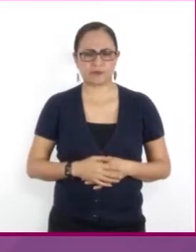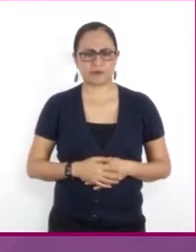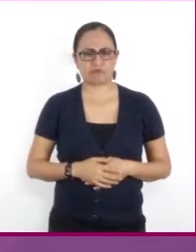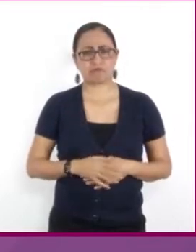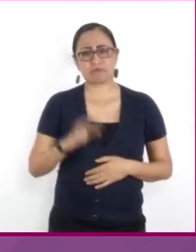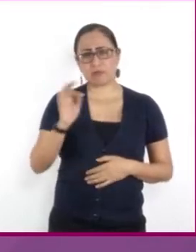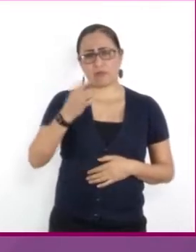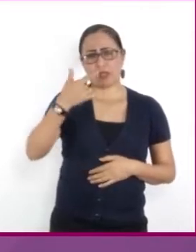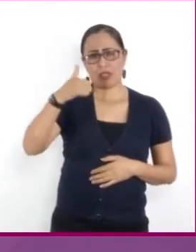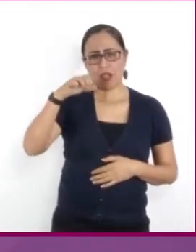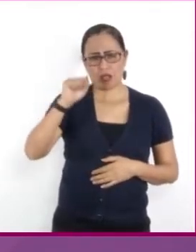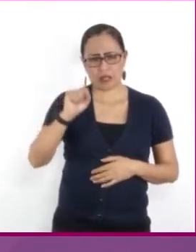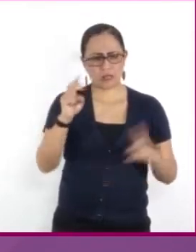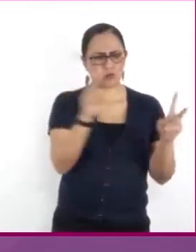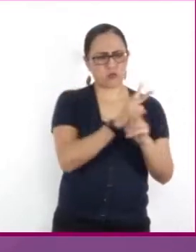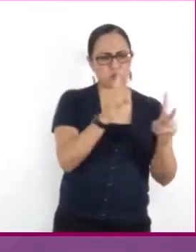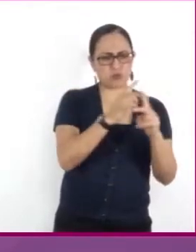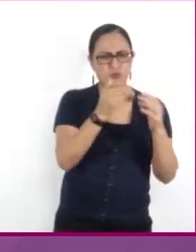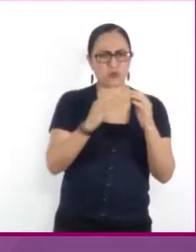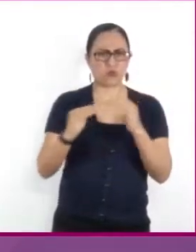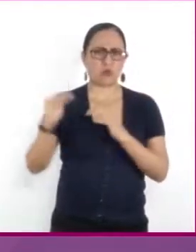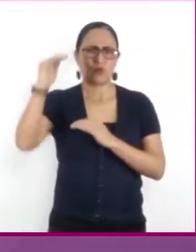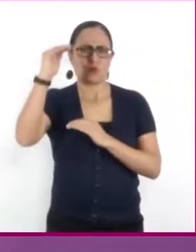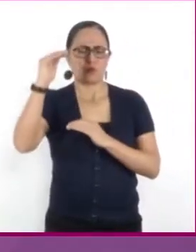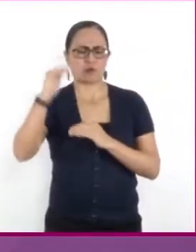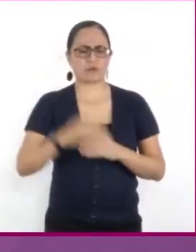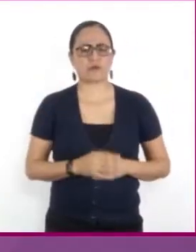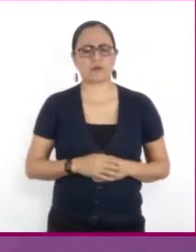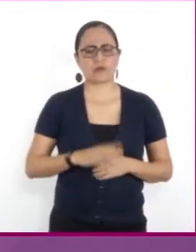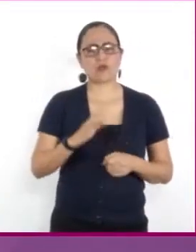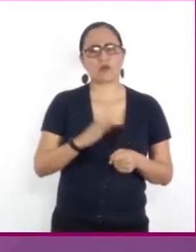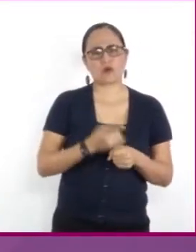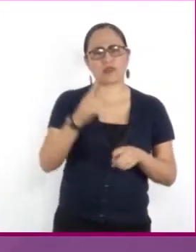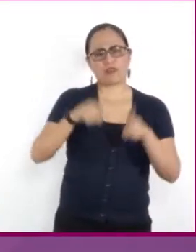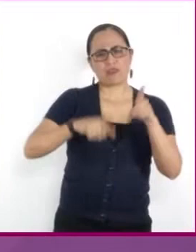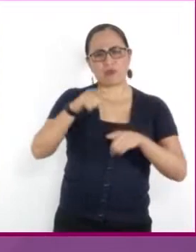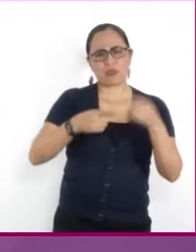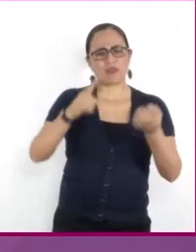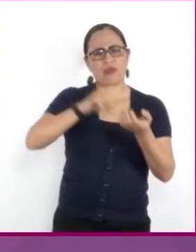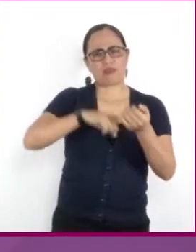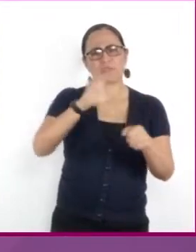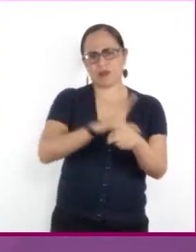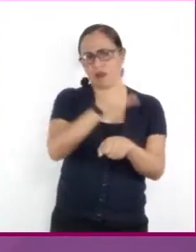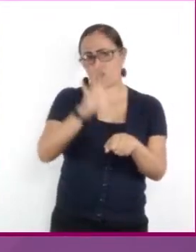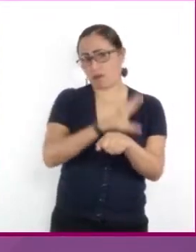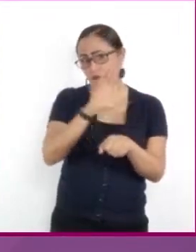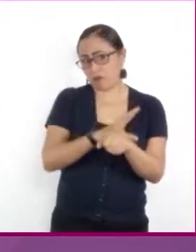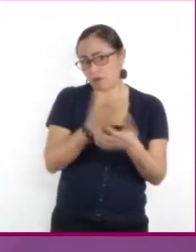Porque el gas es más ligero que el aire. Porque depende de la energía que contenga el globo.